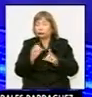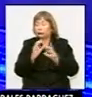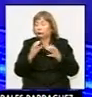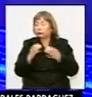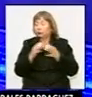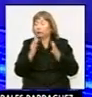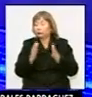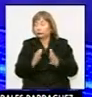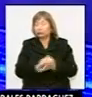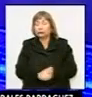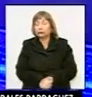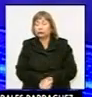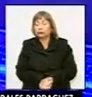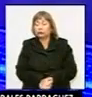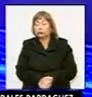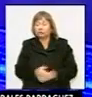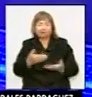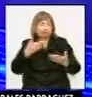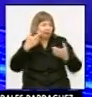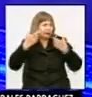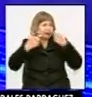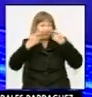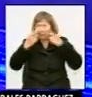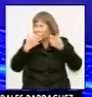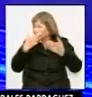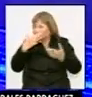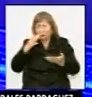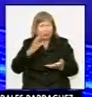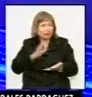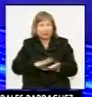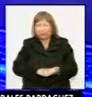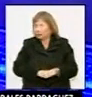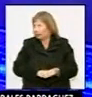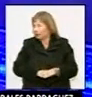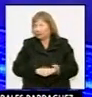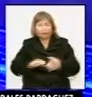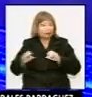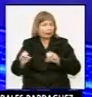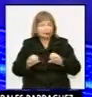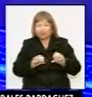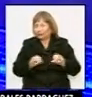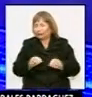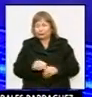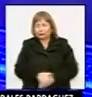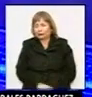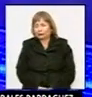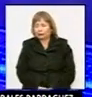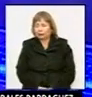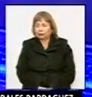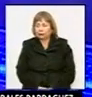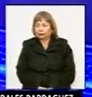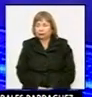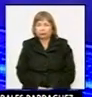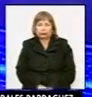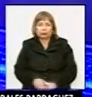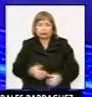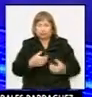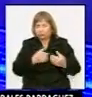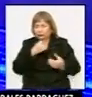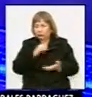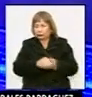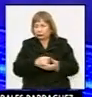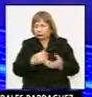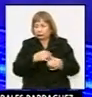calificado pues unas expresiones mal habidas, mal hechas, ¿no?, de mala gana,